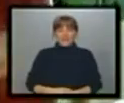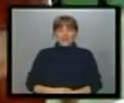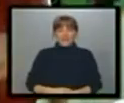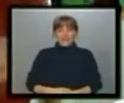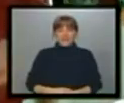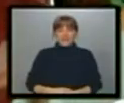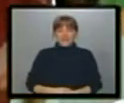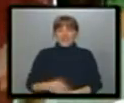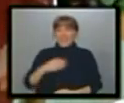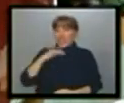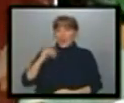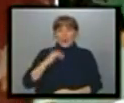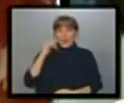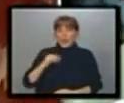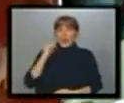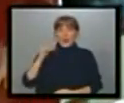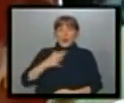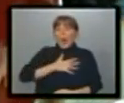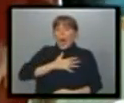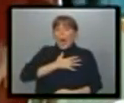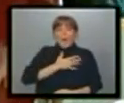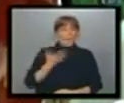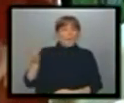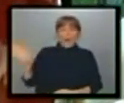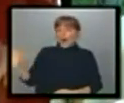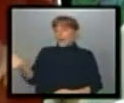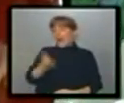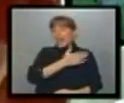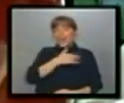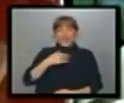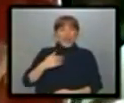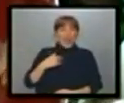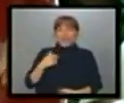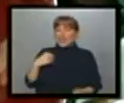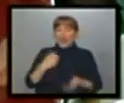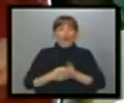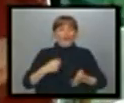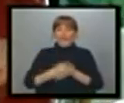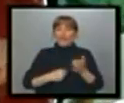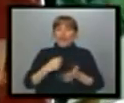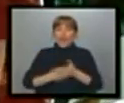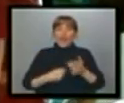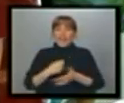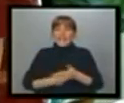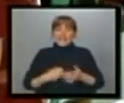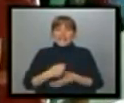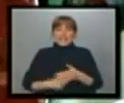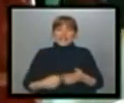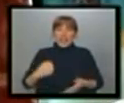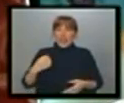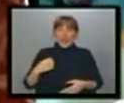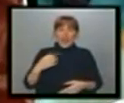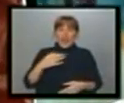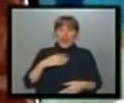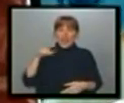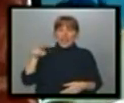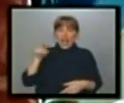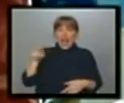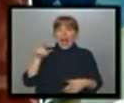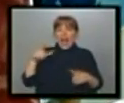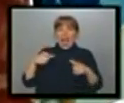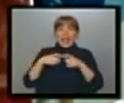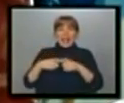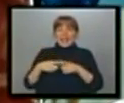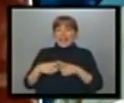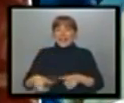Lo único que te puedo decir es que lo hice con toda la guarda del mundo, me esforcé muchísimo, hice todo lo que pude, lo puse en este disco y en la